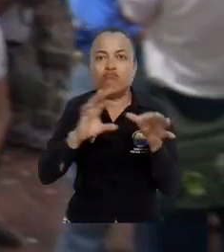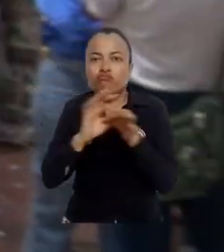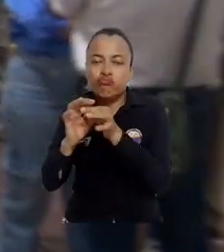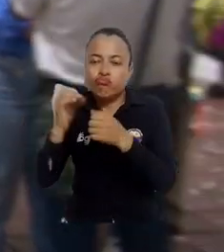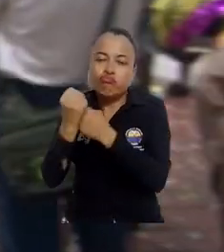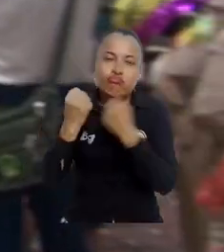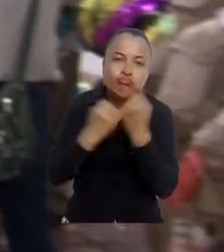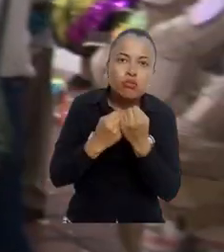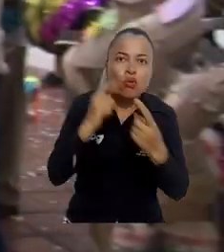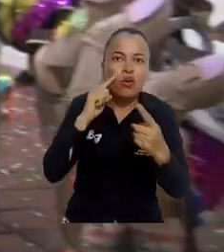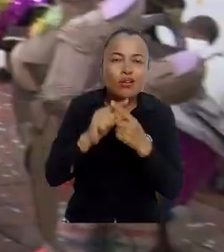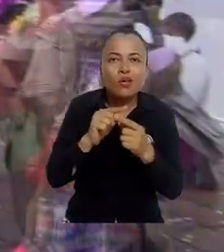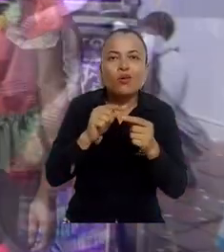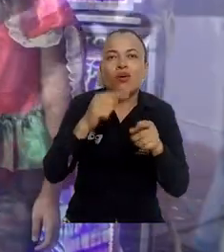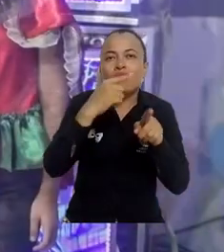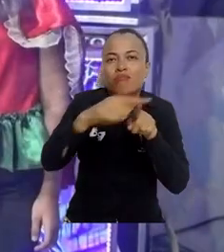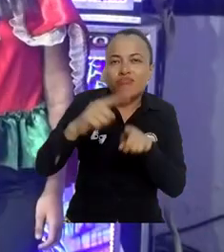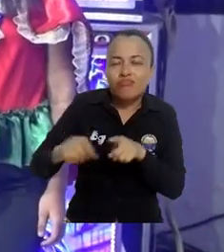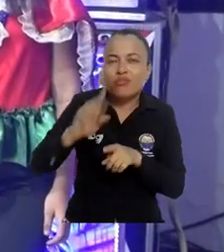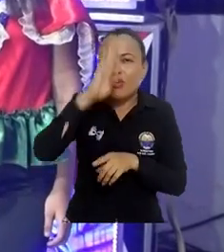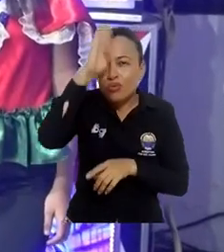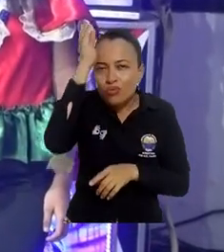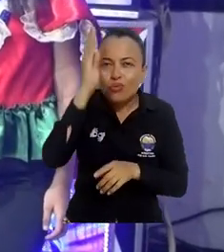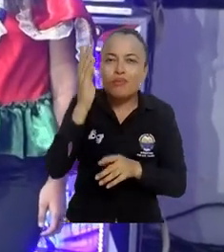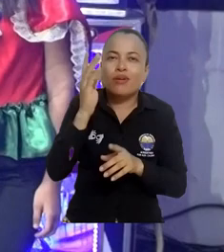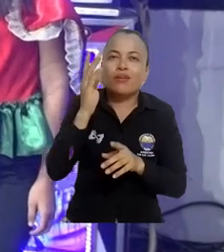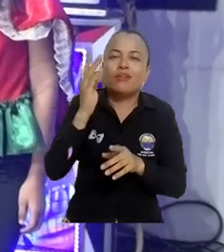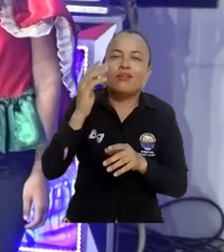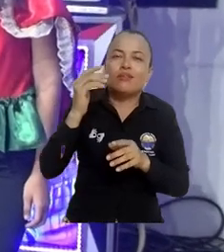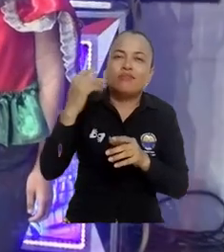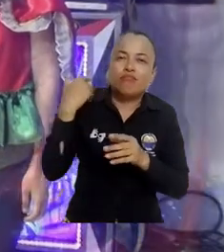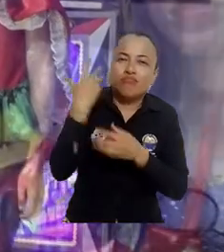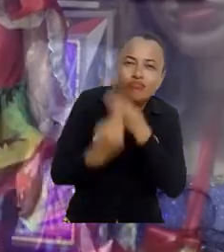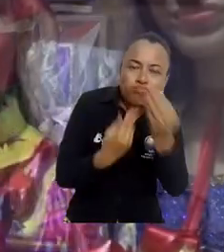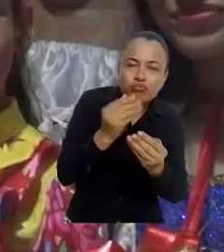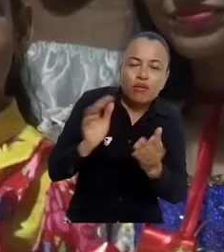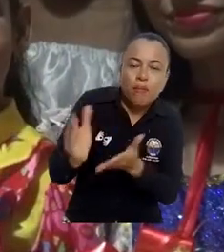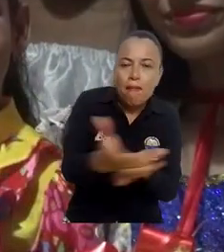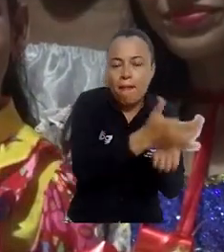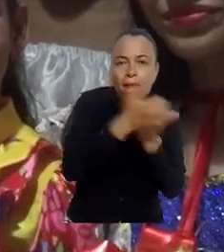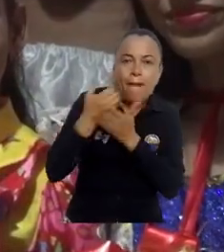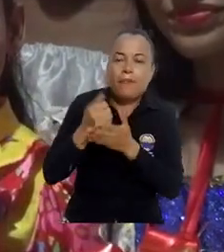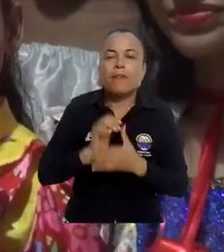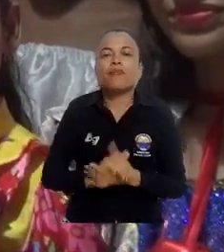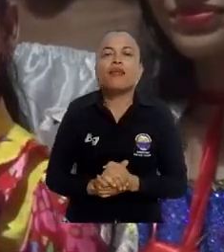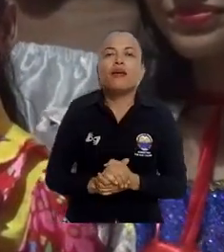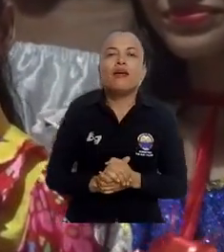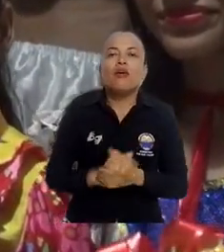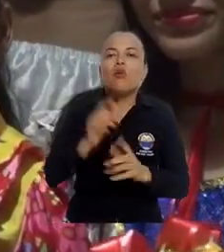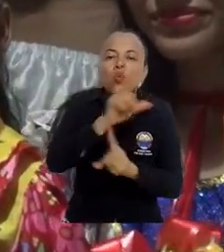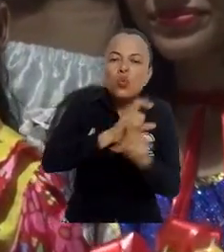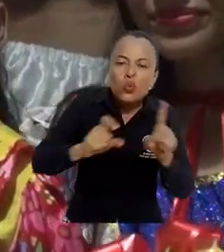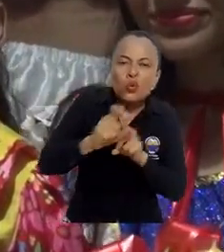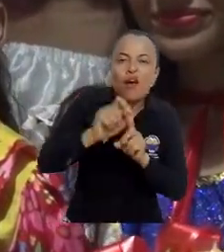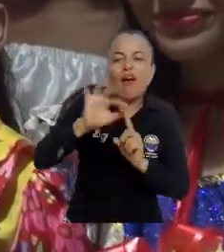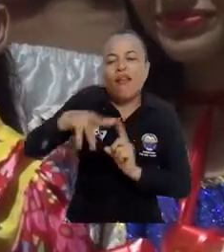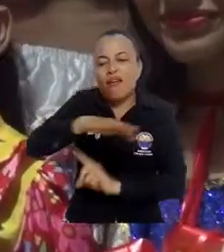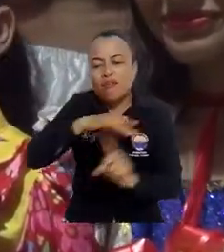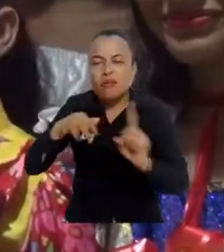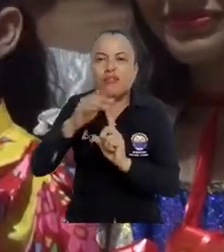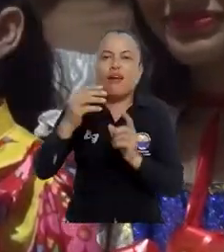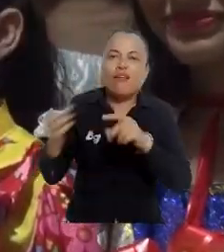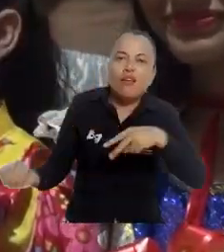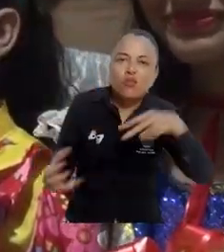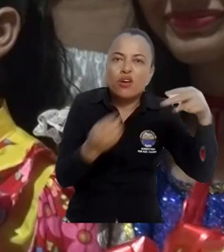que trabajan de la mano para rescatar todas las tradiciones y costumbres artísticas. Donde lo cultural, lo